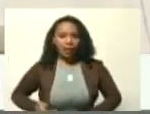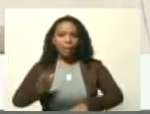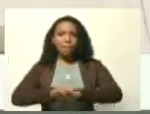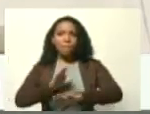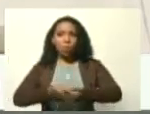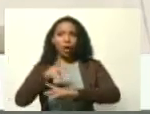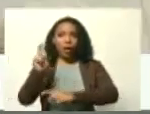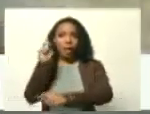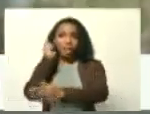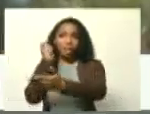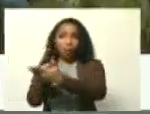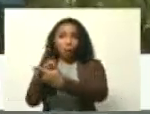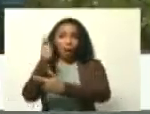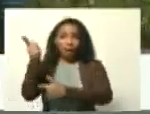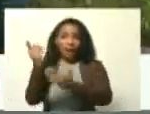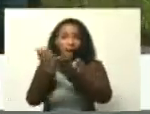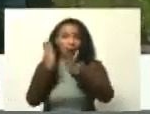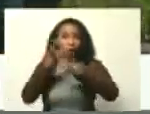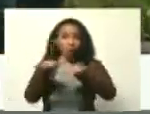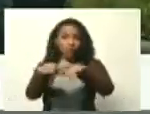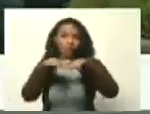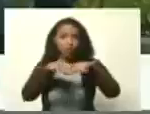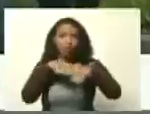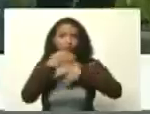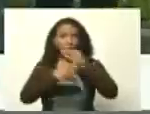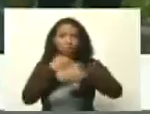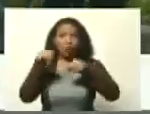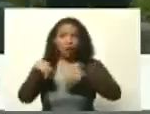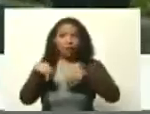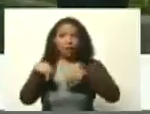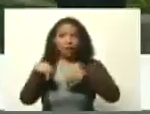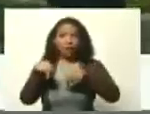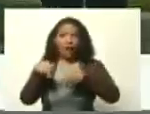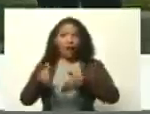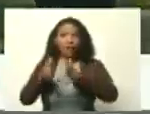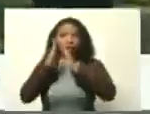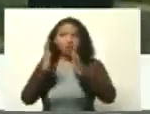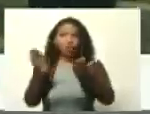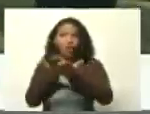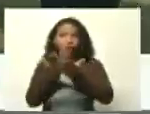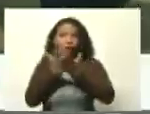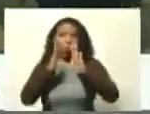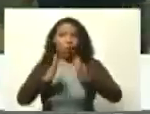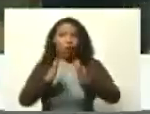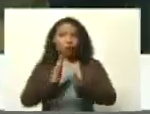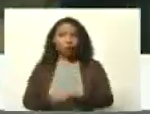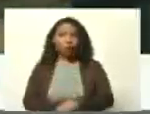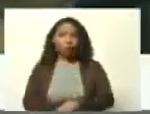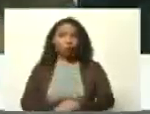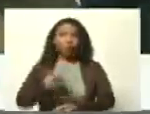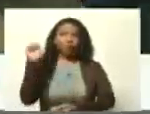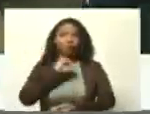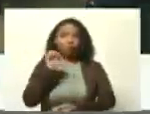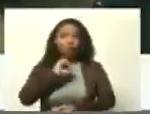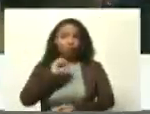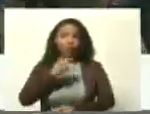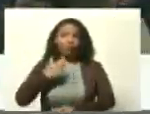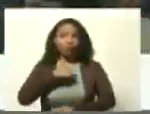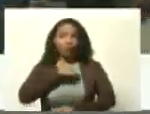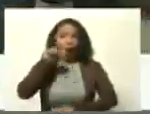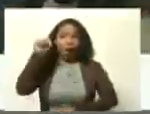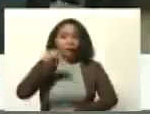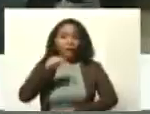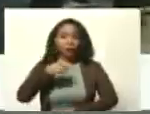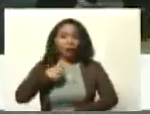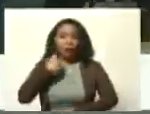esta inversión tan importante que se hizo en este plantel educativo. Así es, bueno, y estamos aquí, como